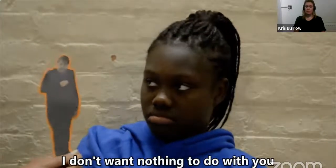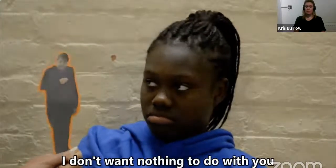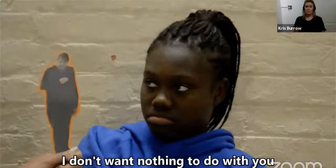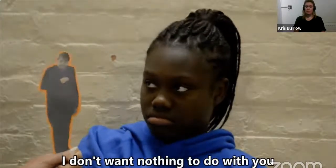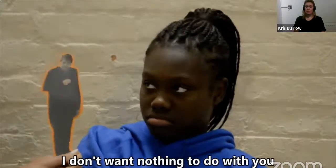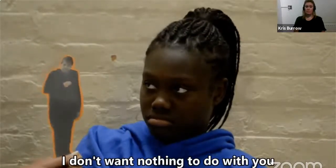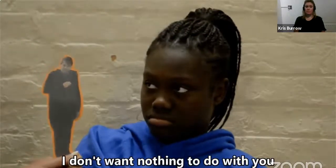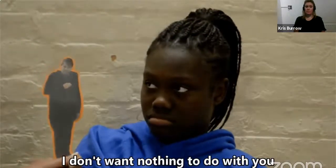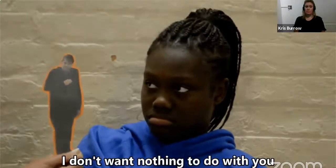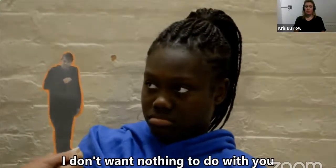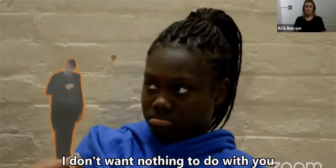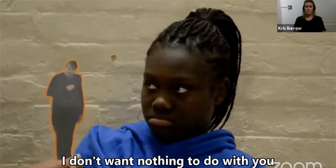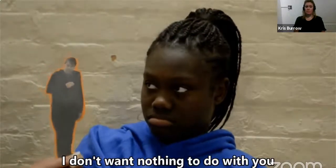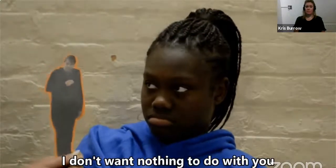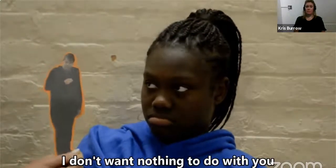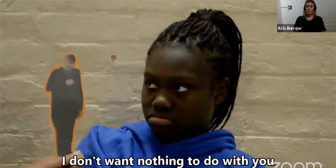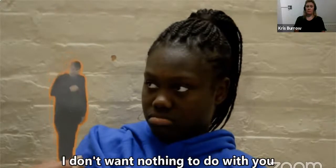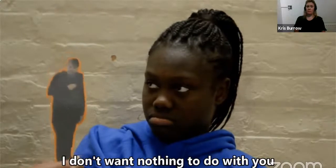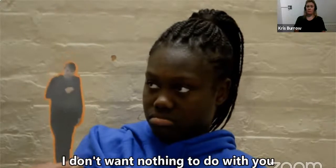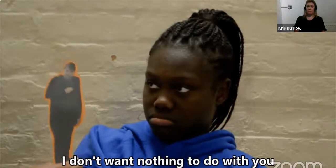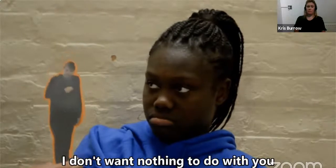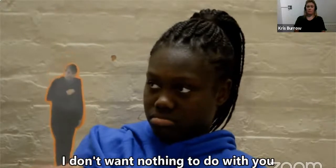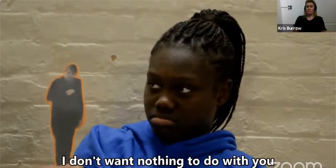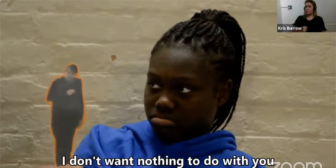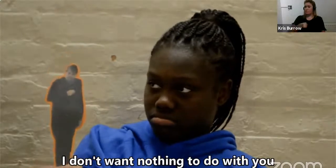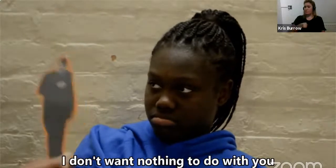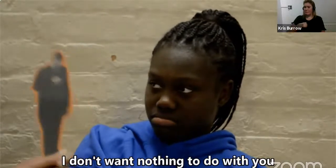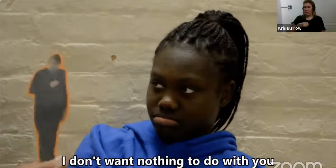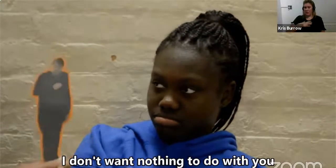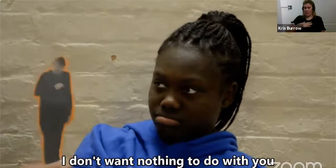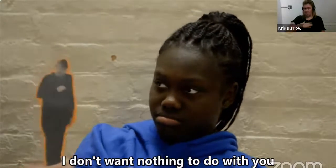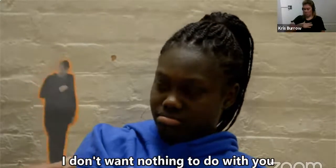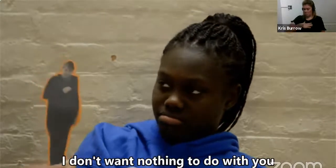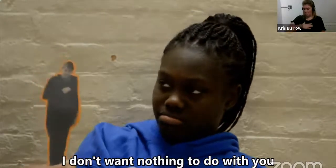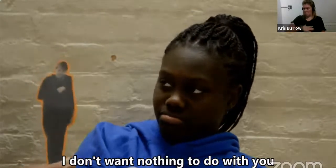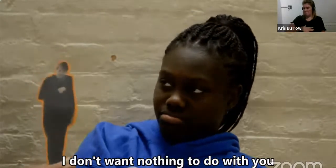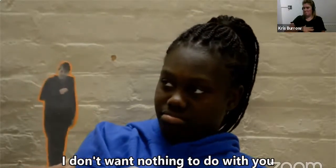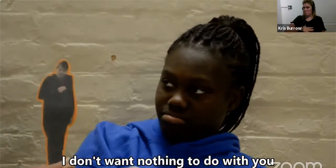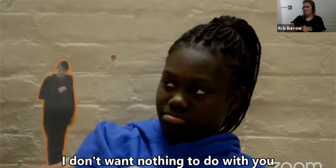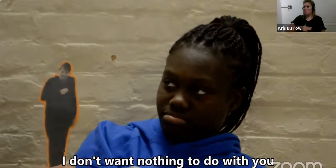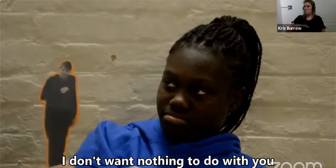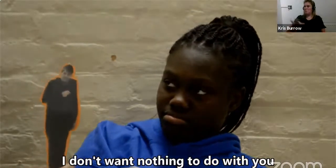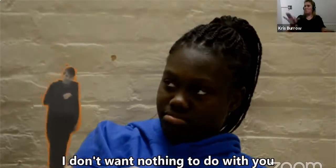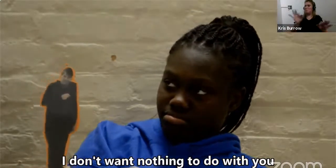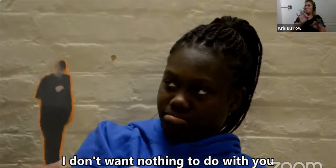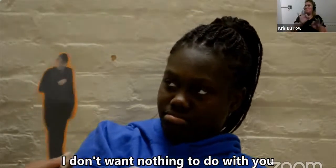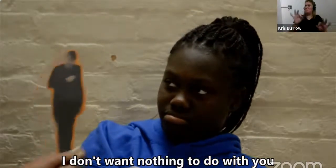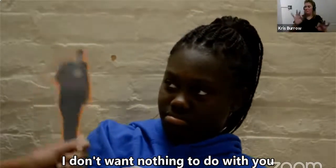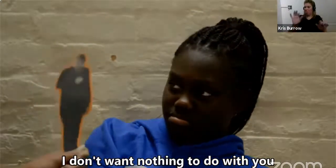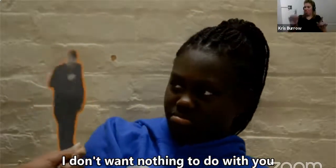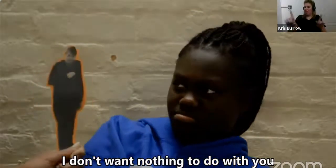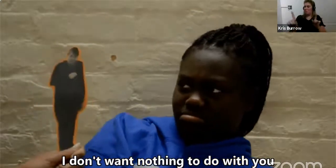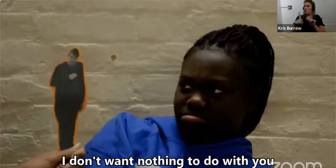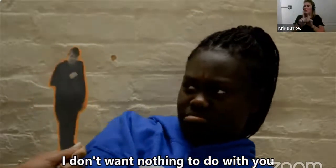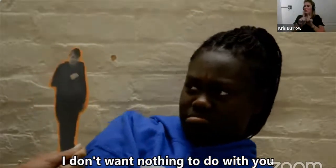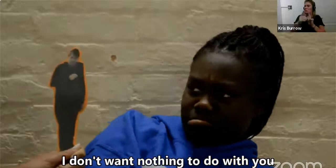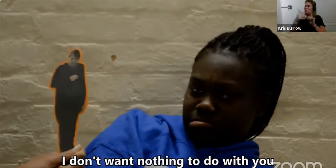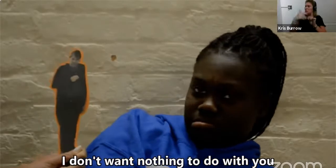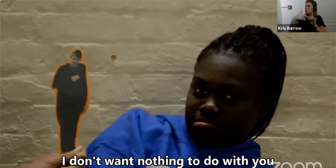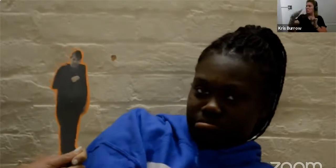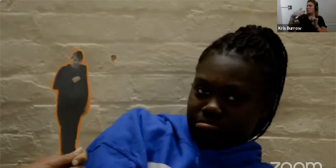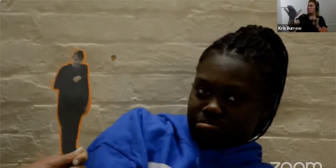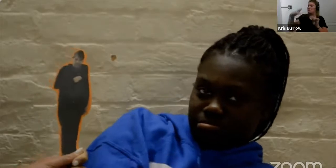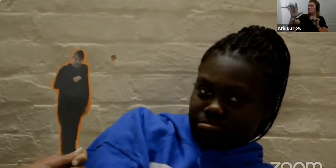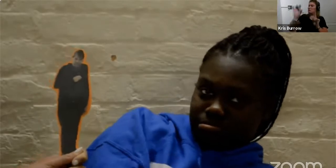I don't want nothing to do with you.